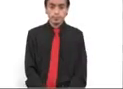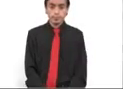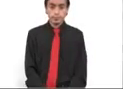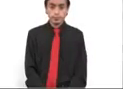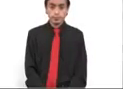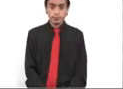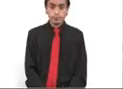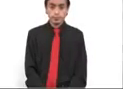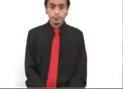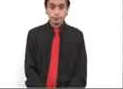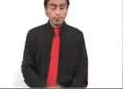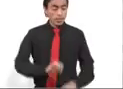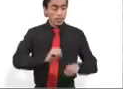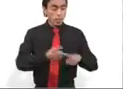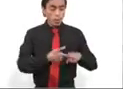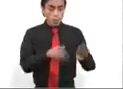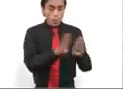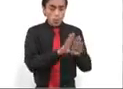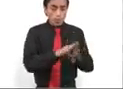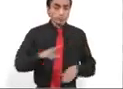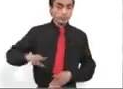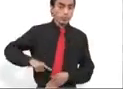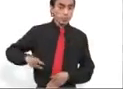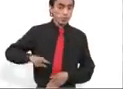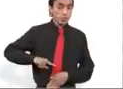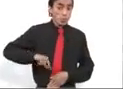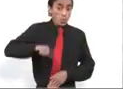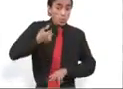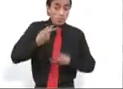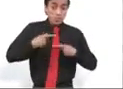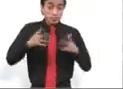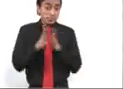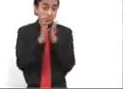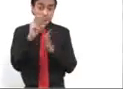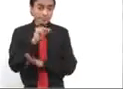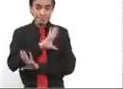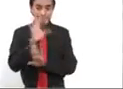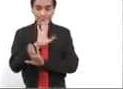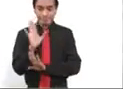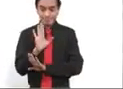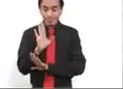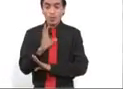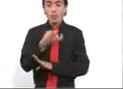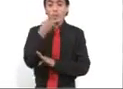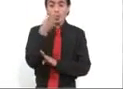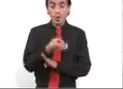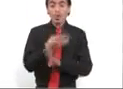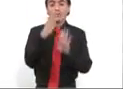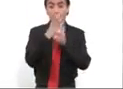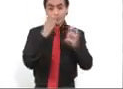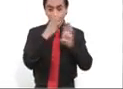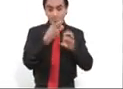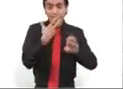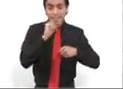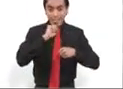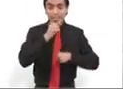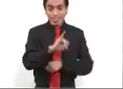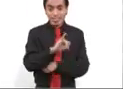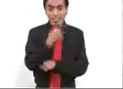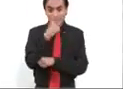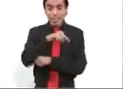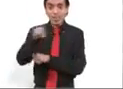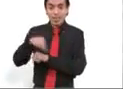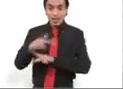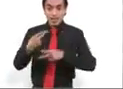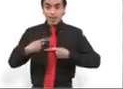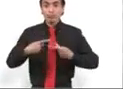desde una perspectiva del gobierno y que no involucren a nadie. Por eso el Metrobús lo diseñamos así, para que los concesionarios fueran